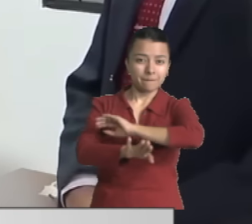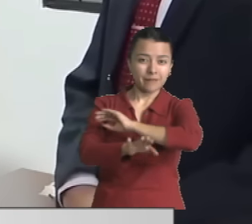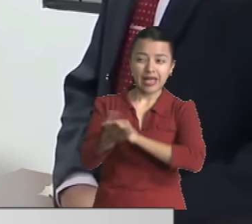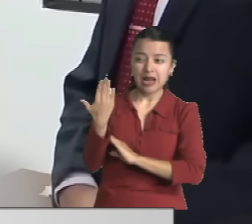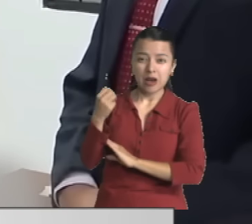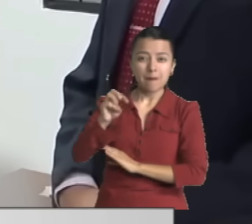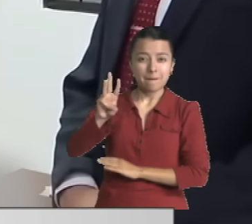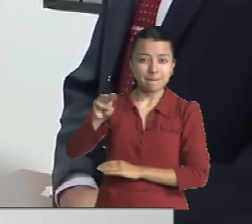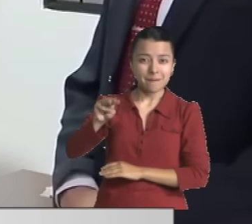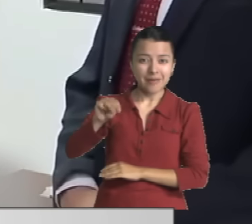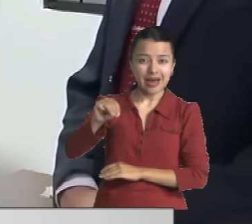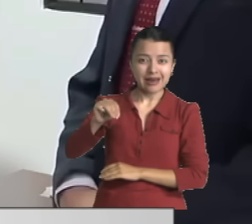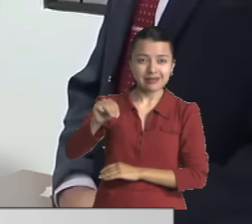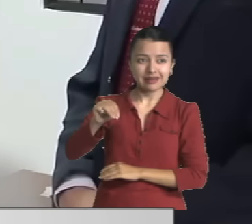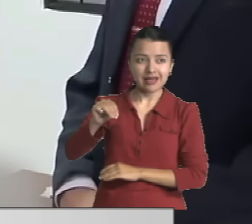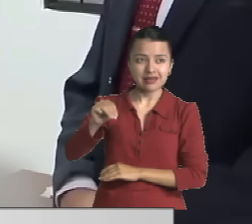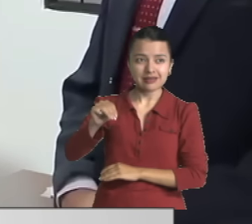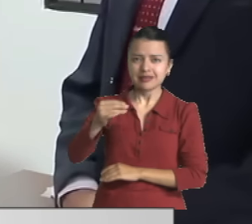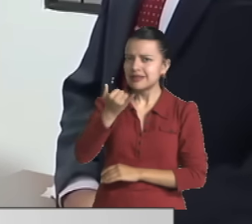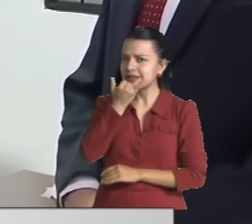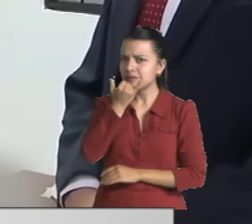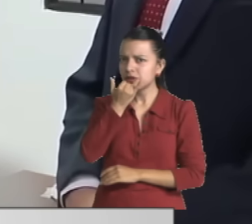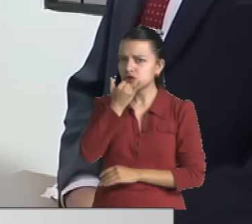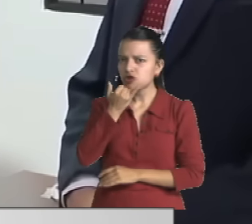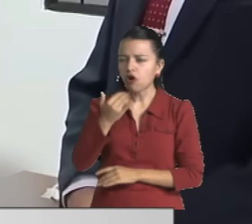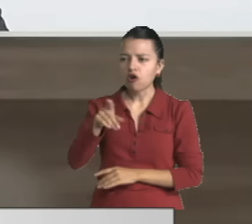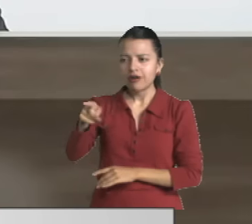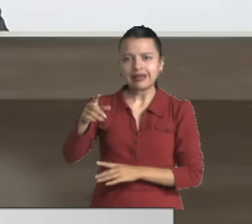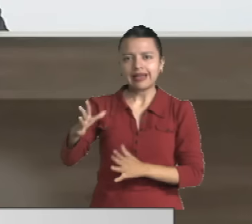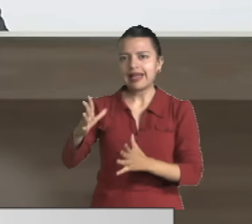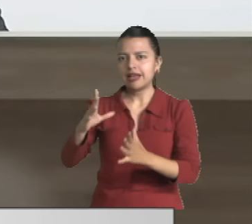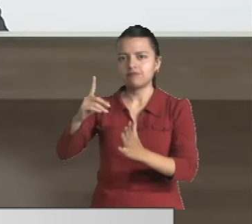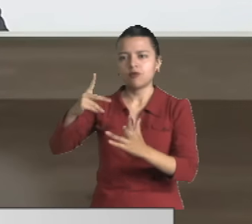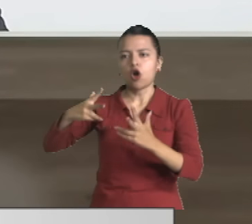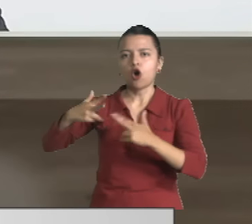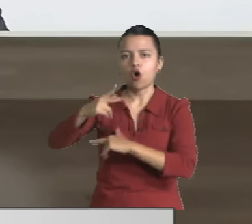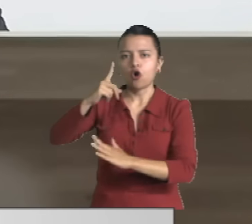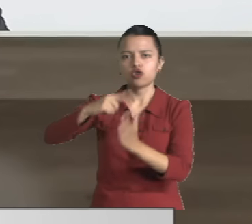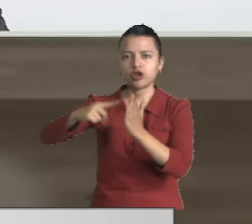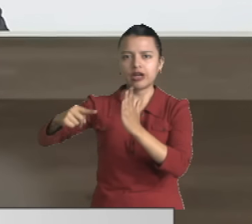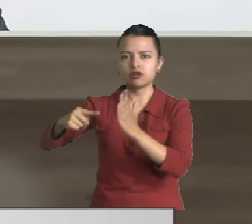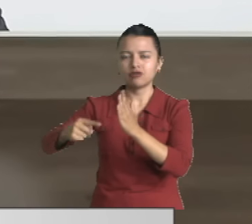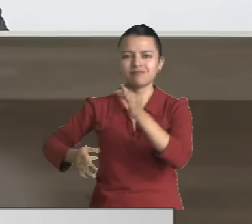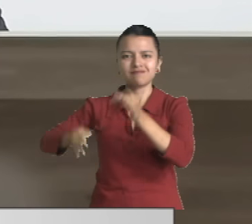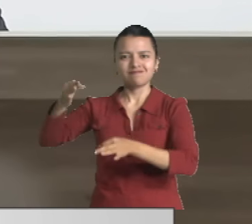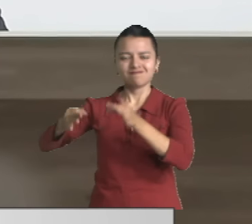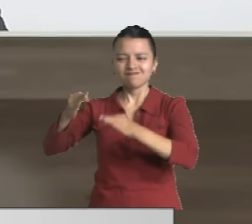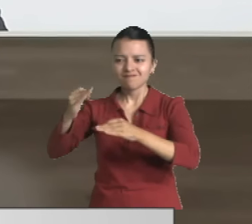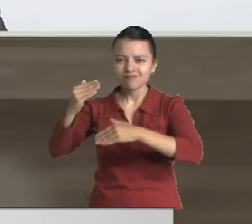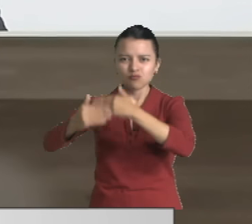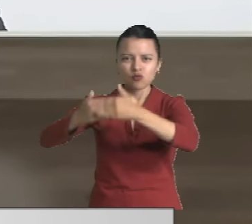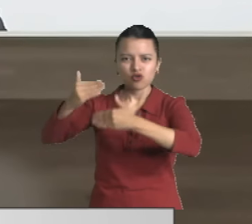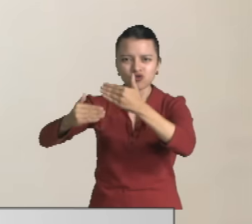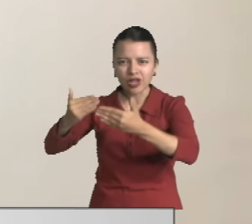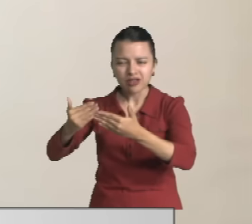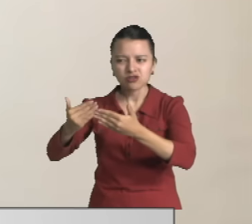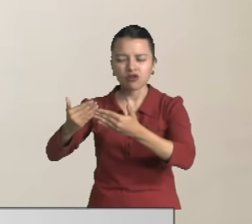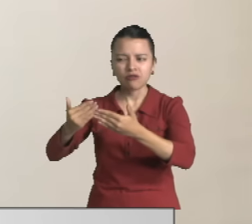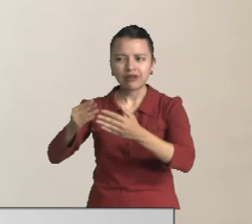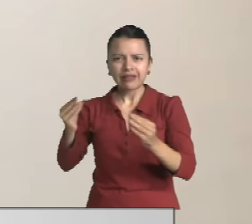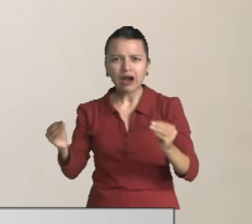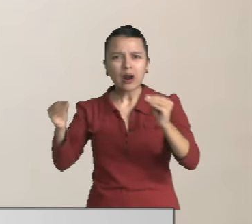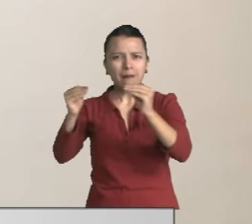el lunes como presidente del Tribunal Contencioso Electoral, donde se tramita la causa. Esta acusación de la